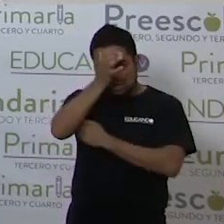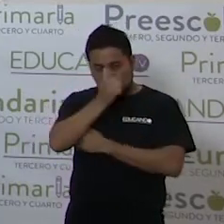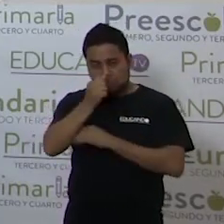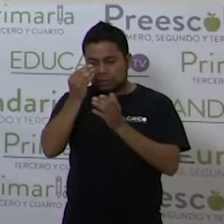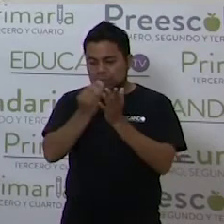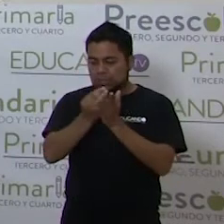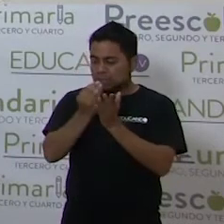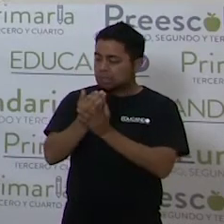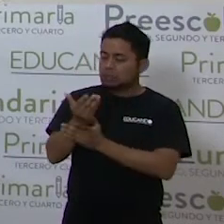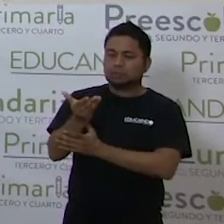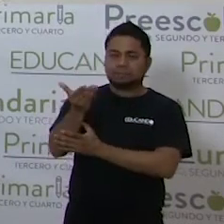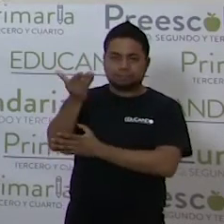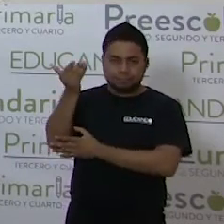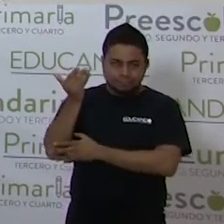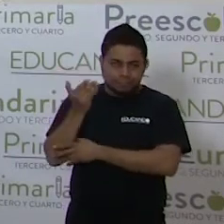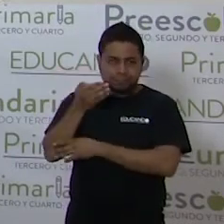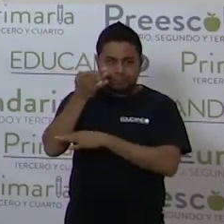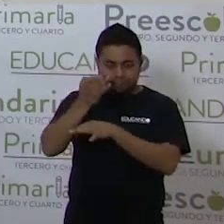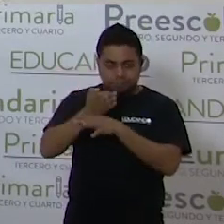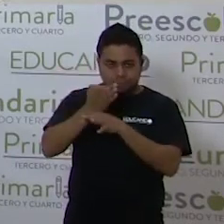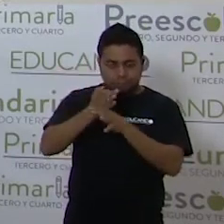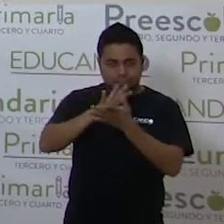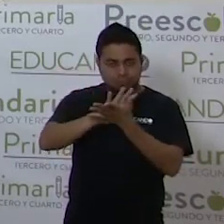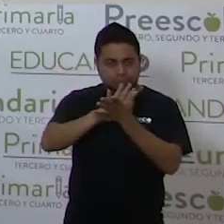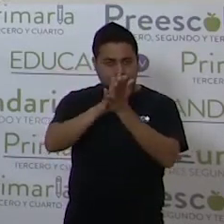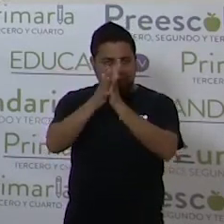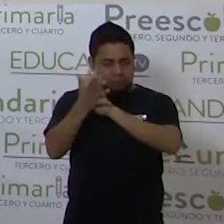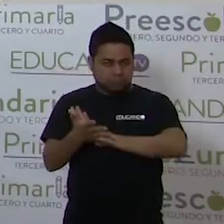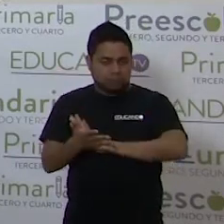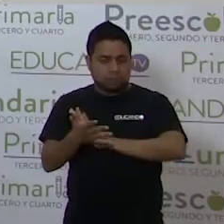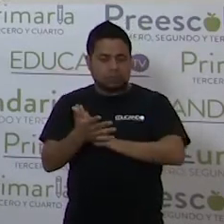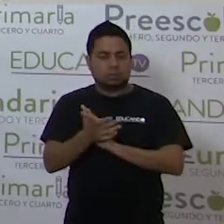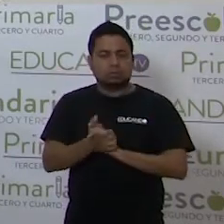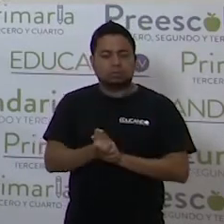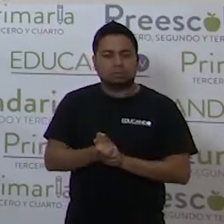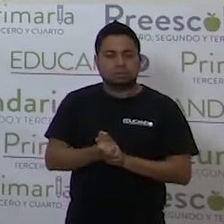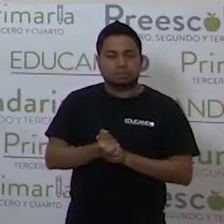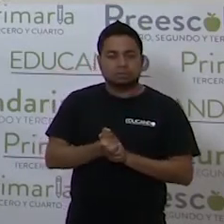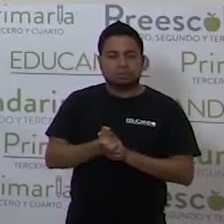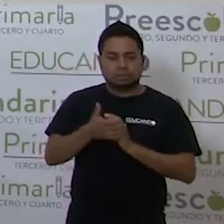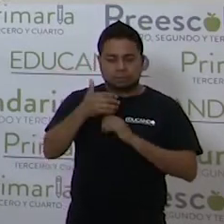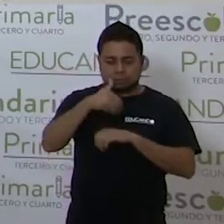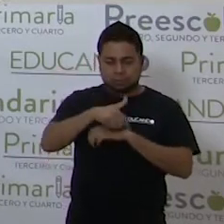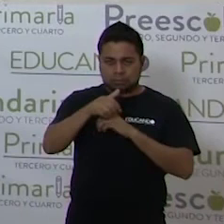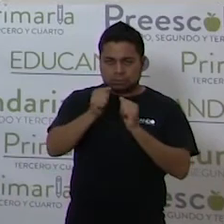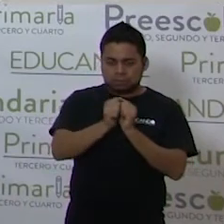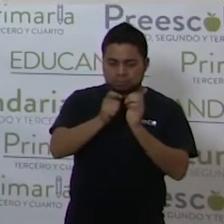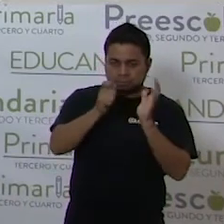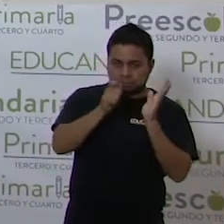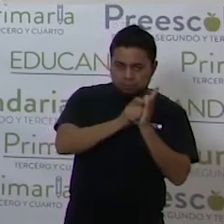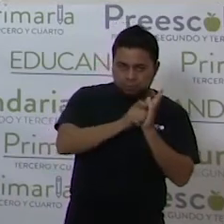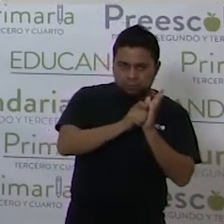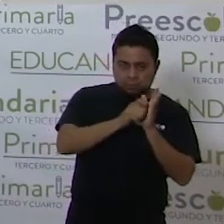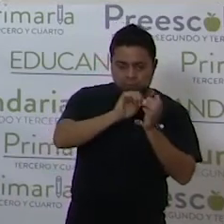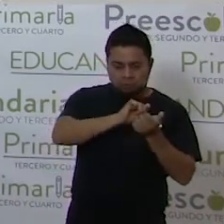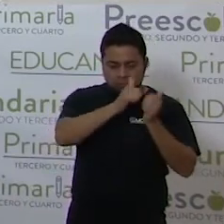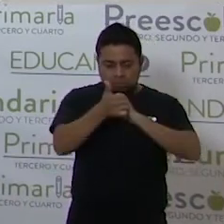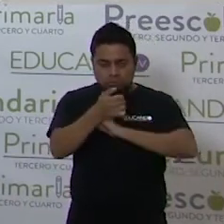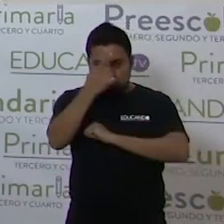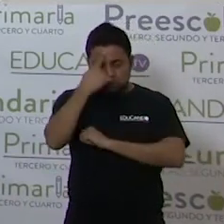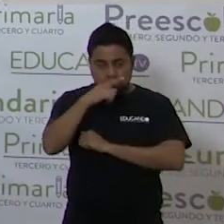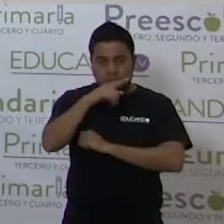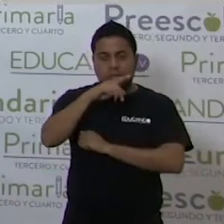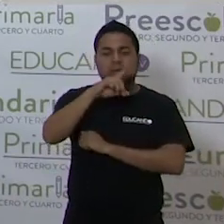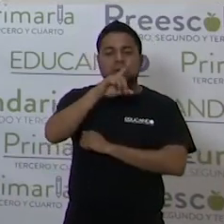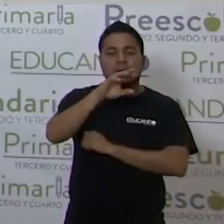vamos a transformar el decimal en fracción o la fracción en decimal